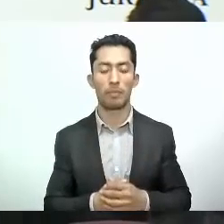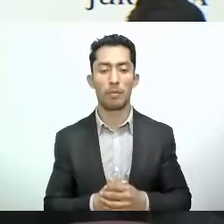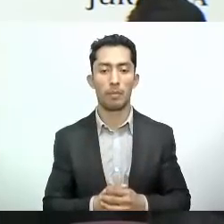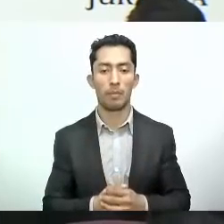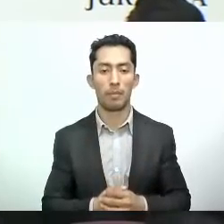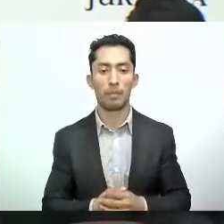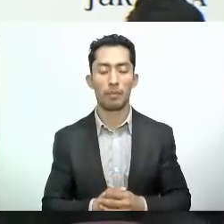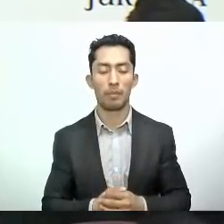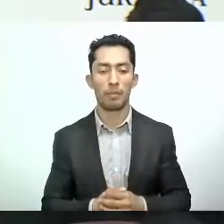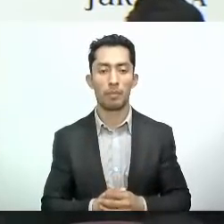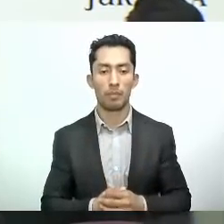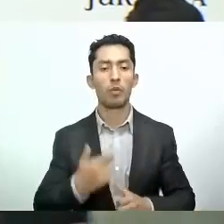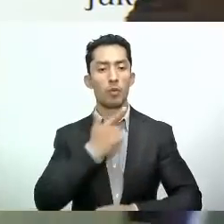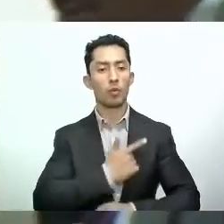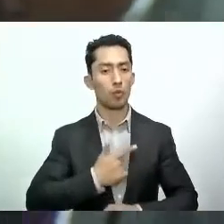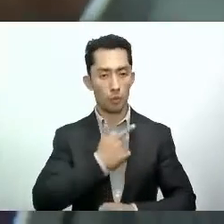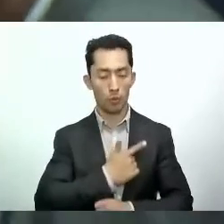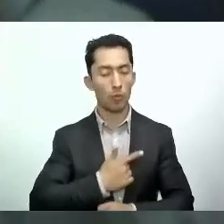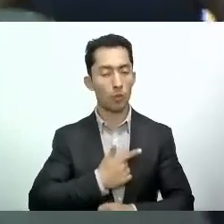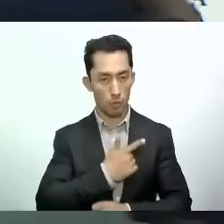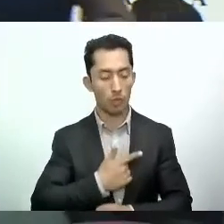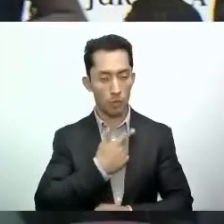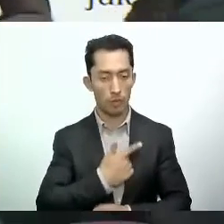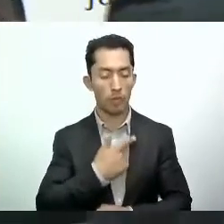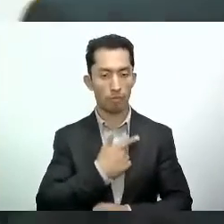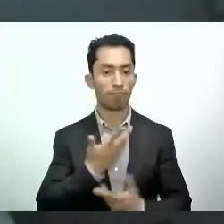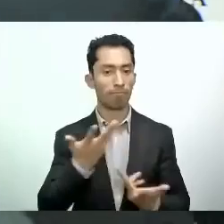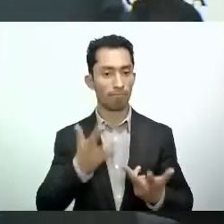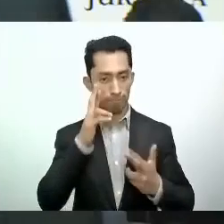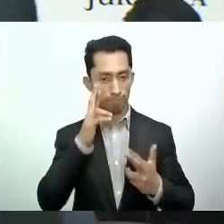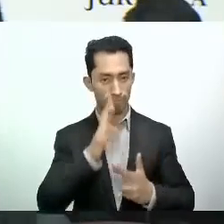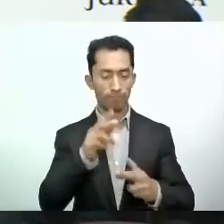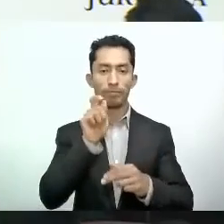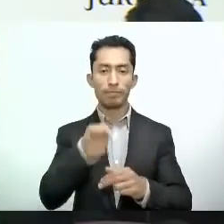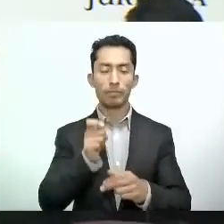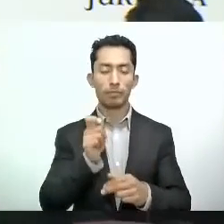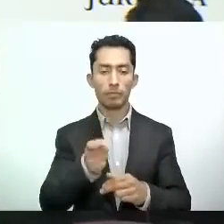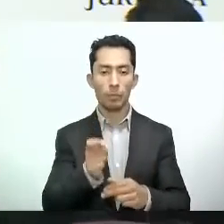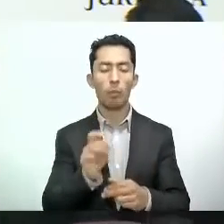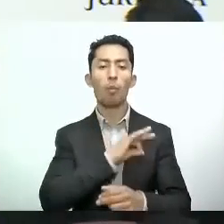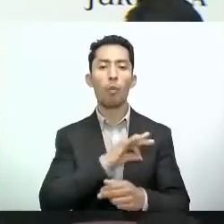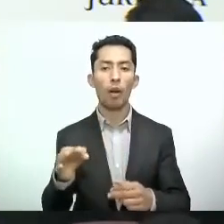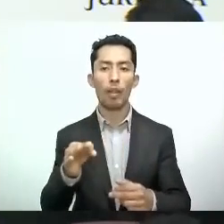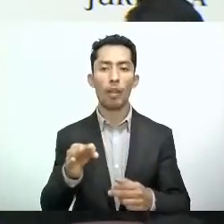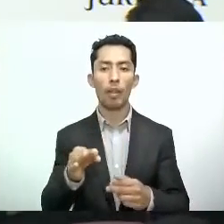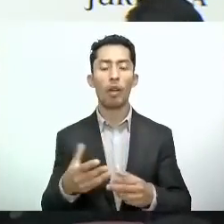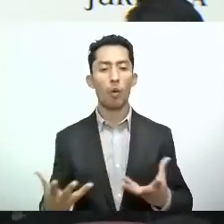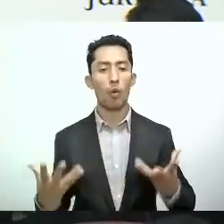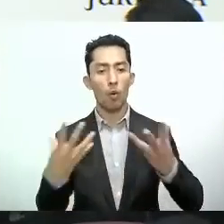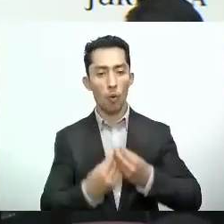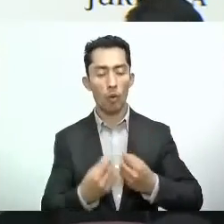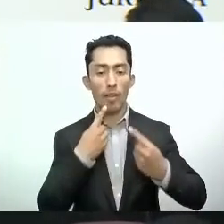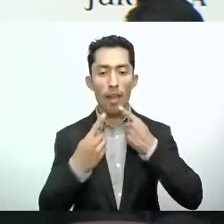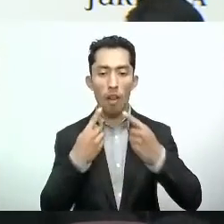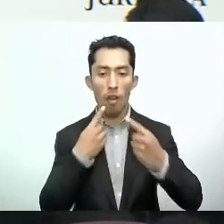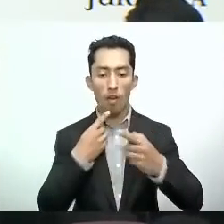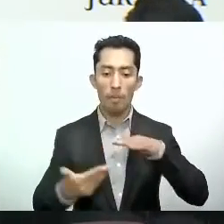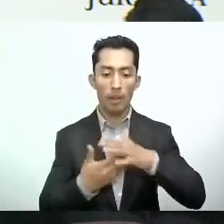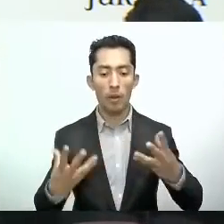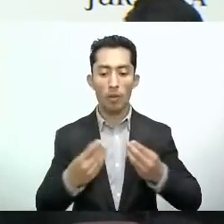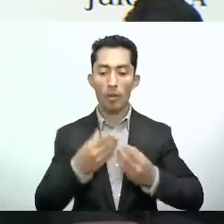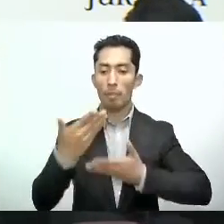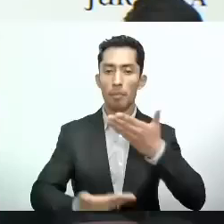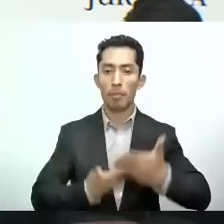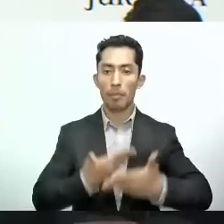Tengo el gusto y el honor de compartir esta mesa y de presentar